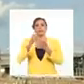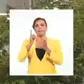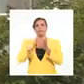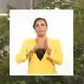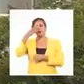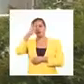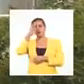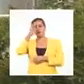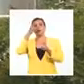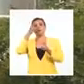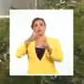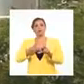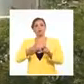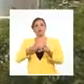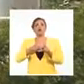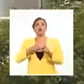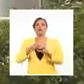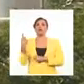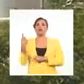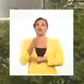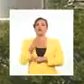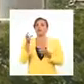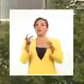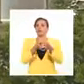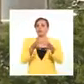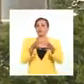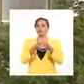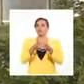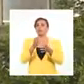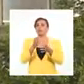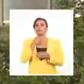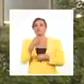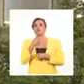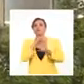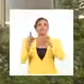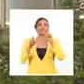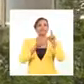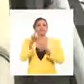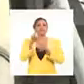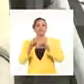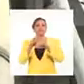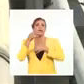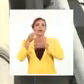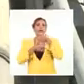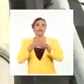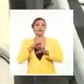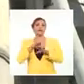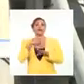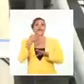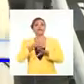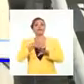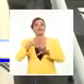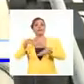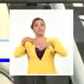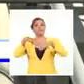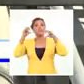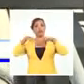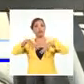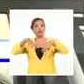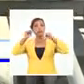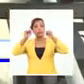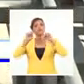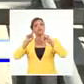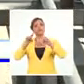Petróleo, consultados por nuestro equipo, señalan que detrás de cada apagón están